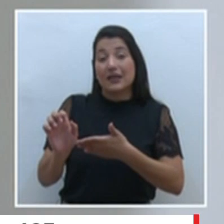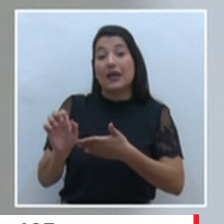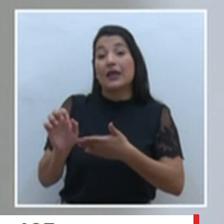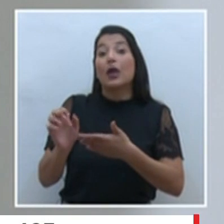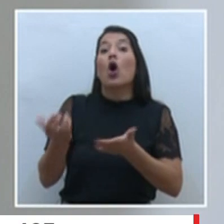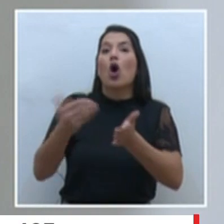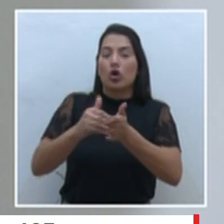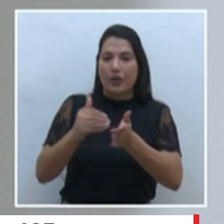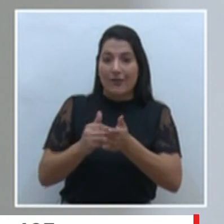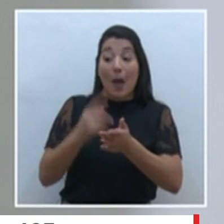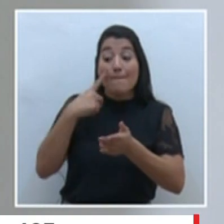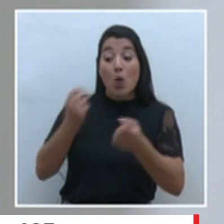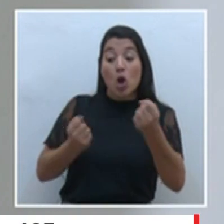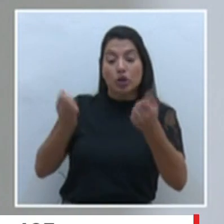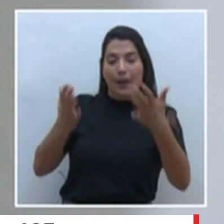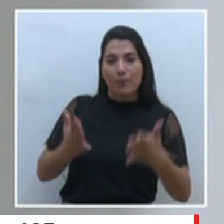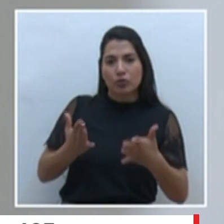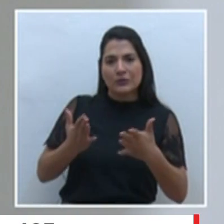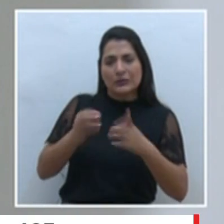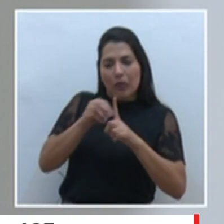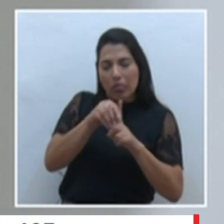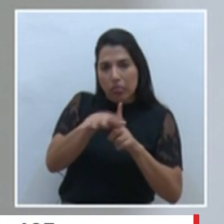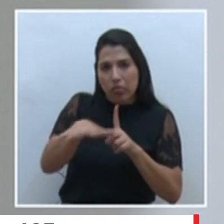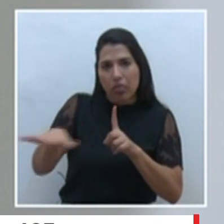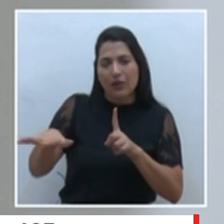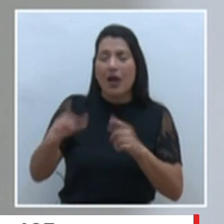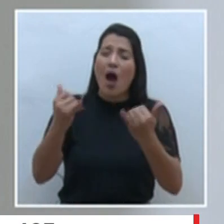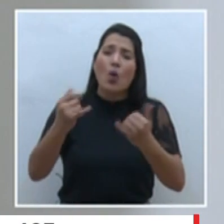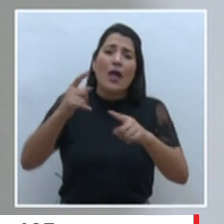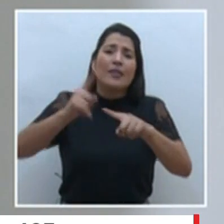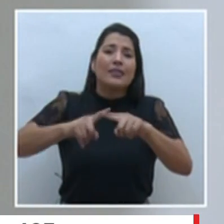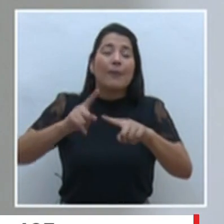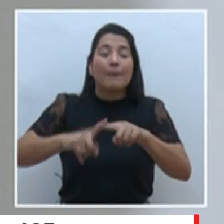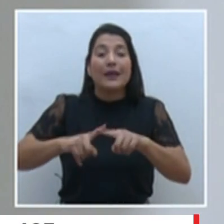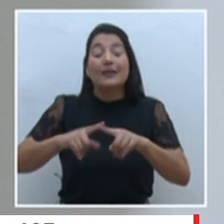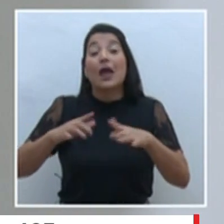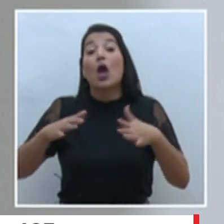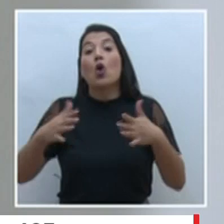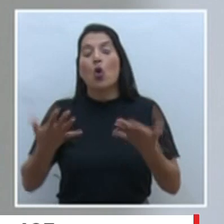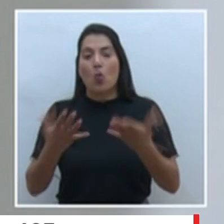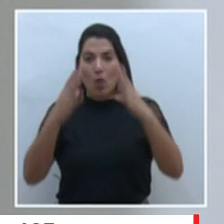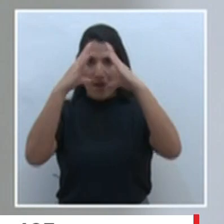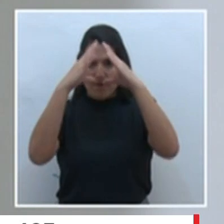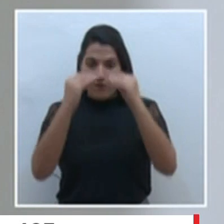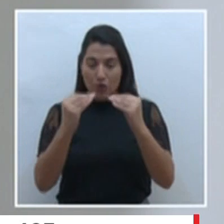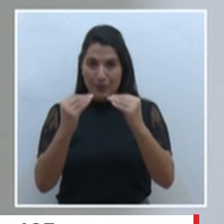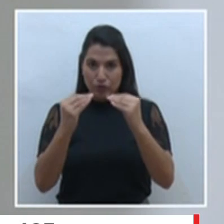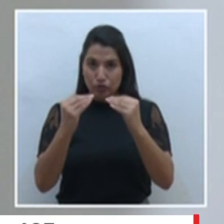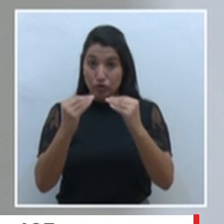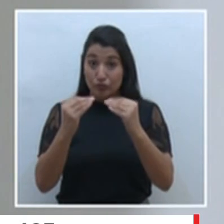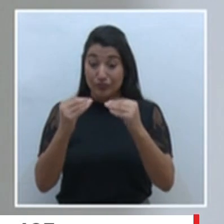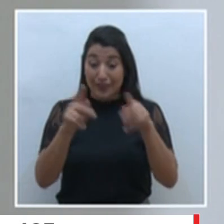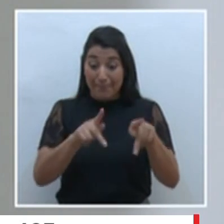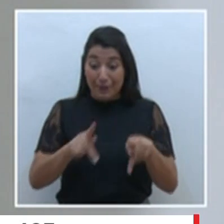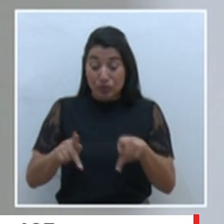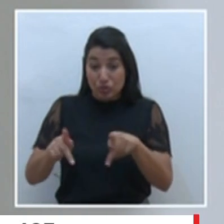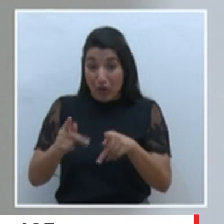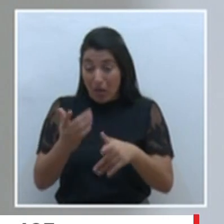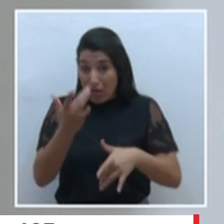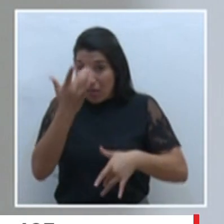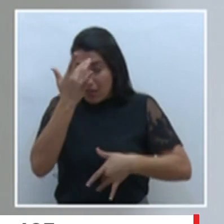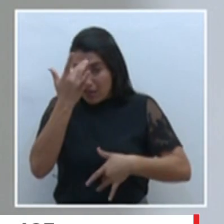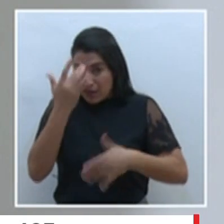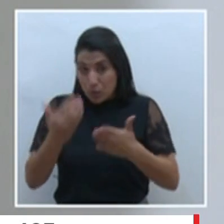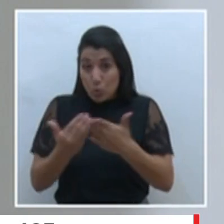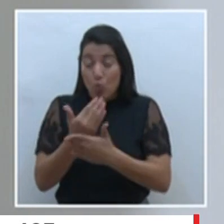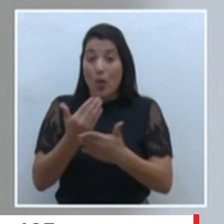nivel nacional, eso va a depender mucho de las características de cómo los datos de los casos nuevos se van